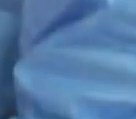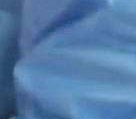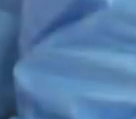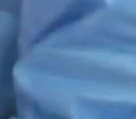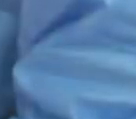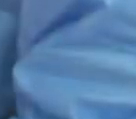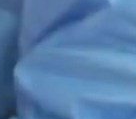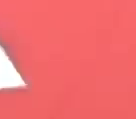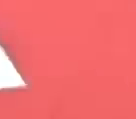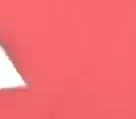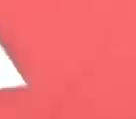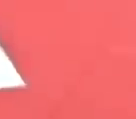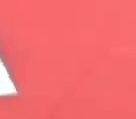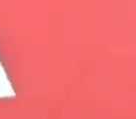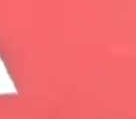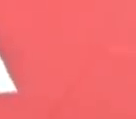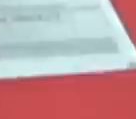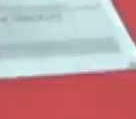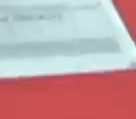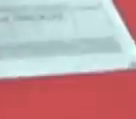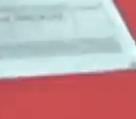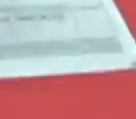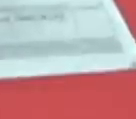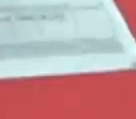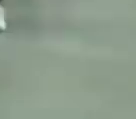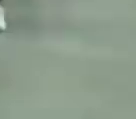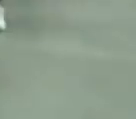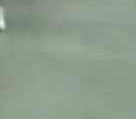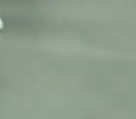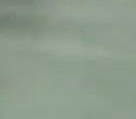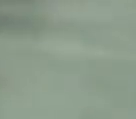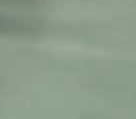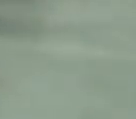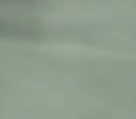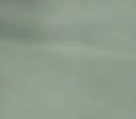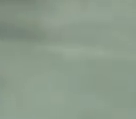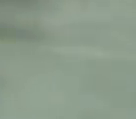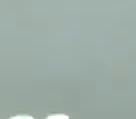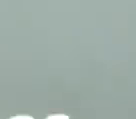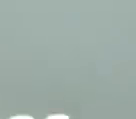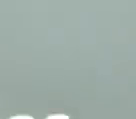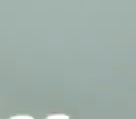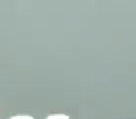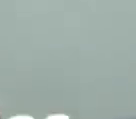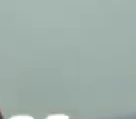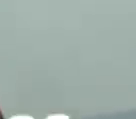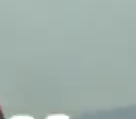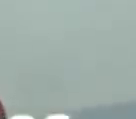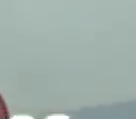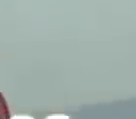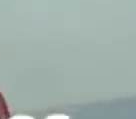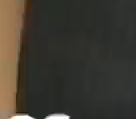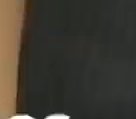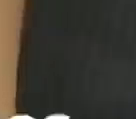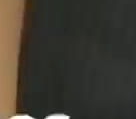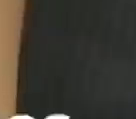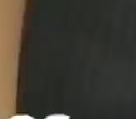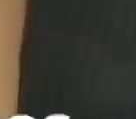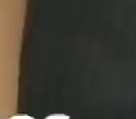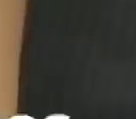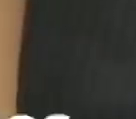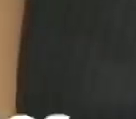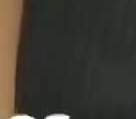El gobierno bolivariano ya se acerca a la gran meta propuesta, esperando cerrar el mes de octubre con 70% de la